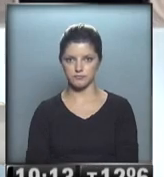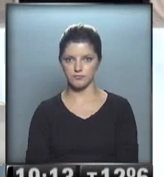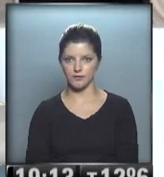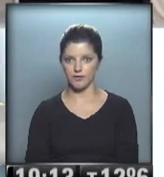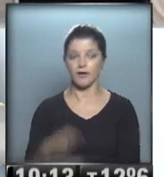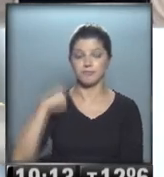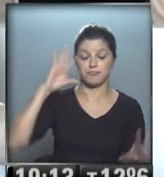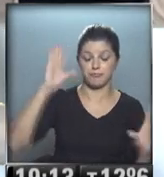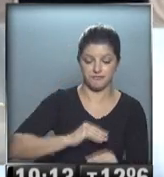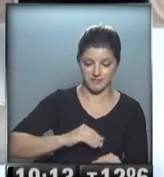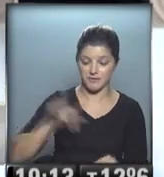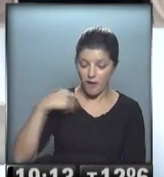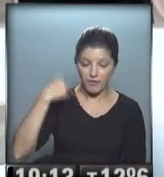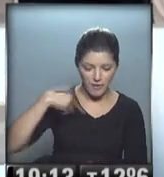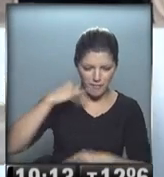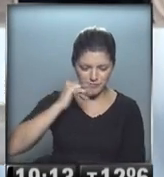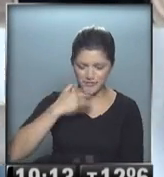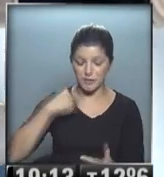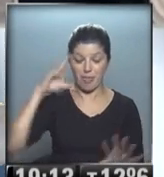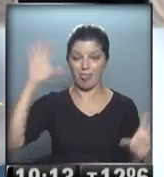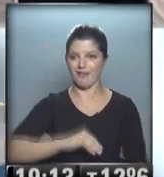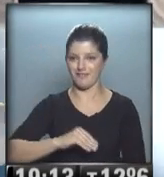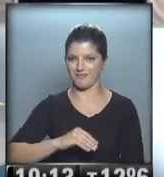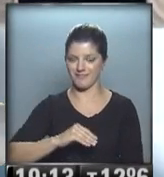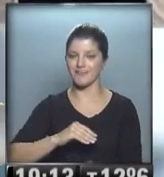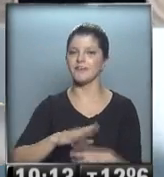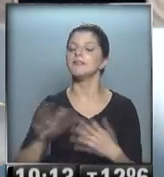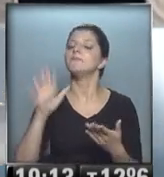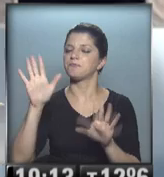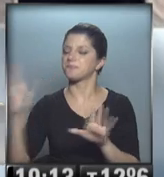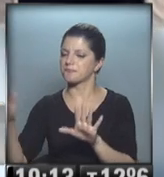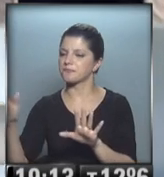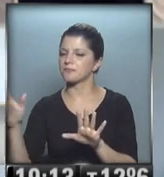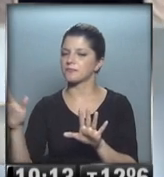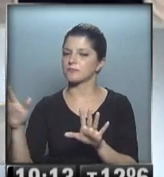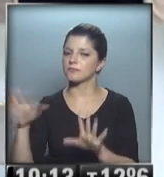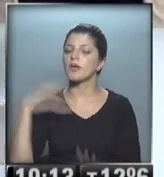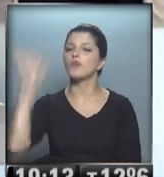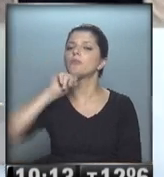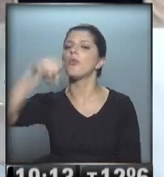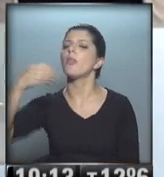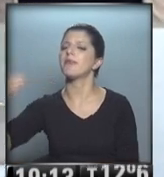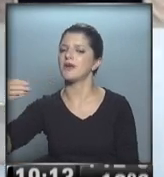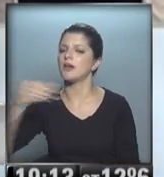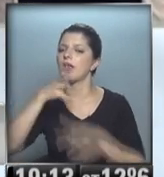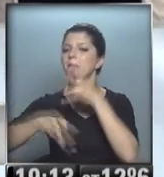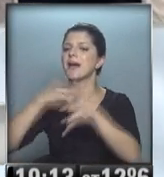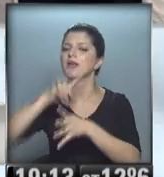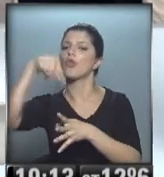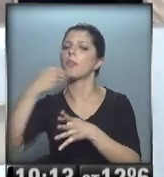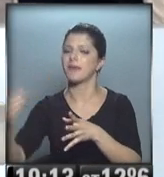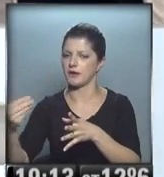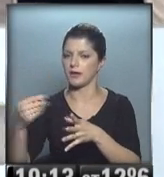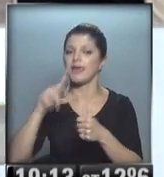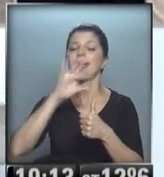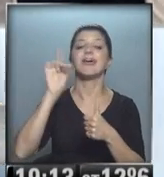ya me olvidé lo que me seguís hablando vos y yo me he olvidado. De qué orígenes. Escúchame, ¿de qué origen es toda la maquinaria, tanto el